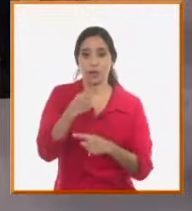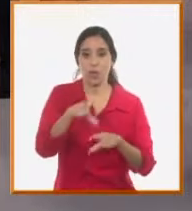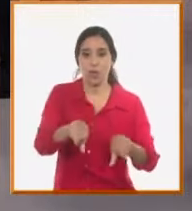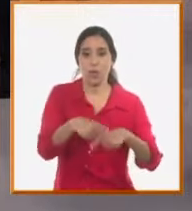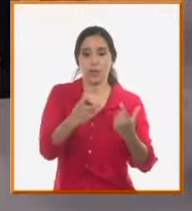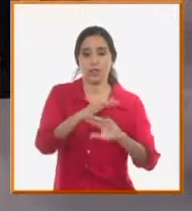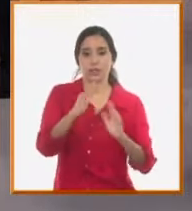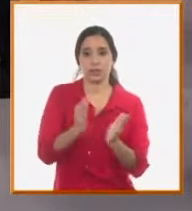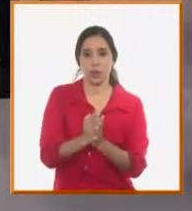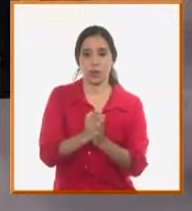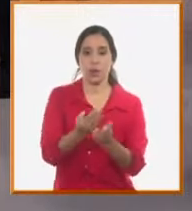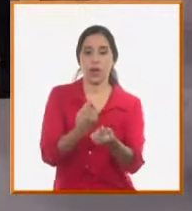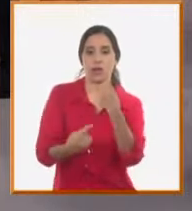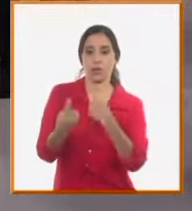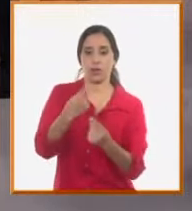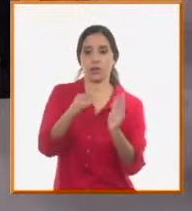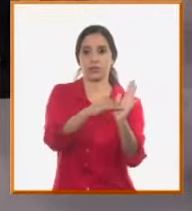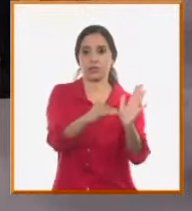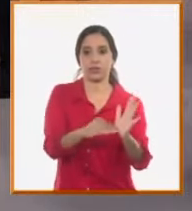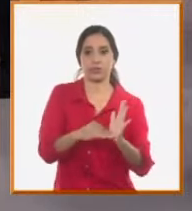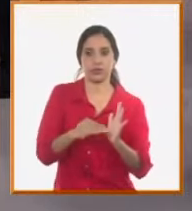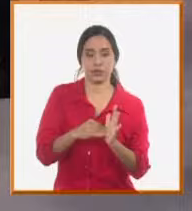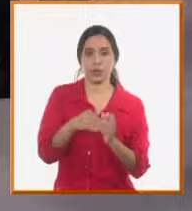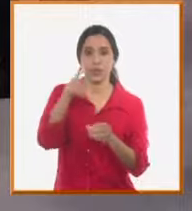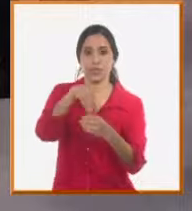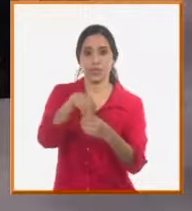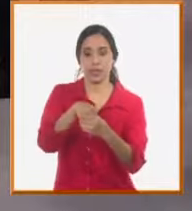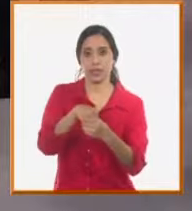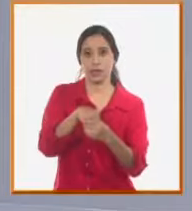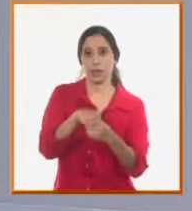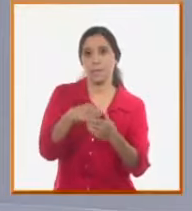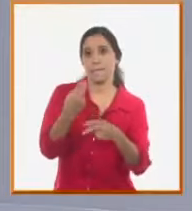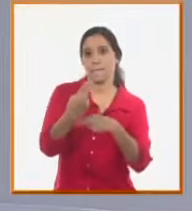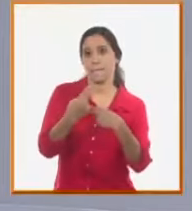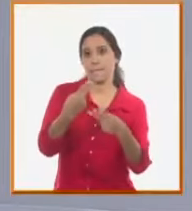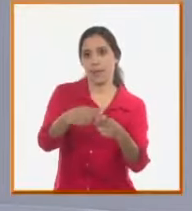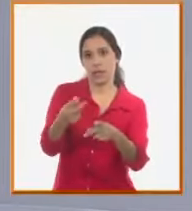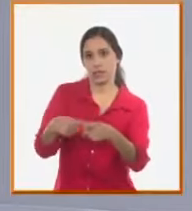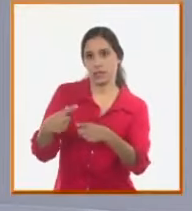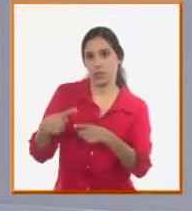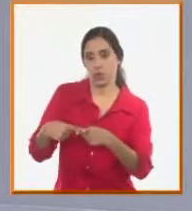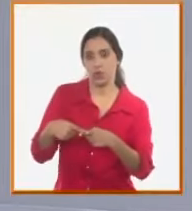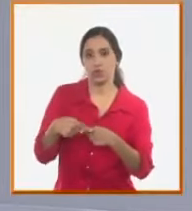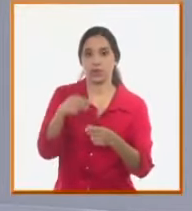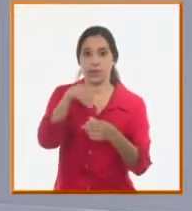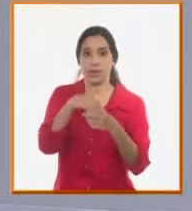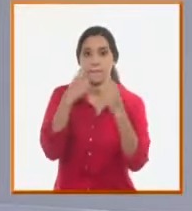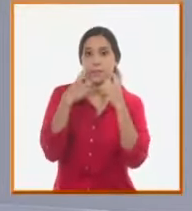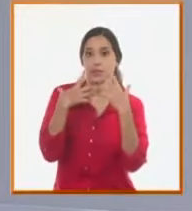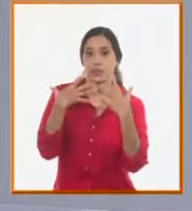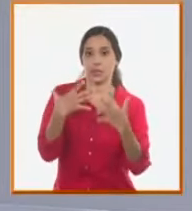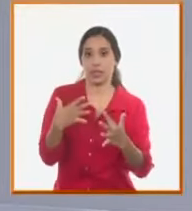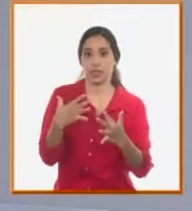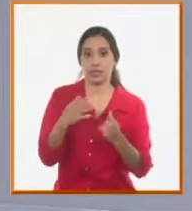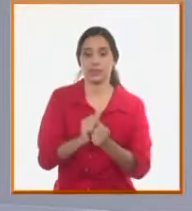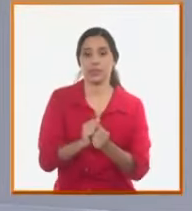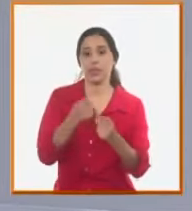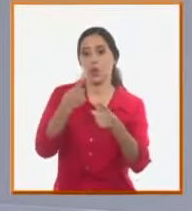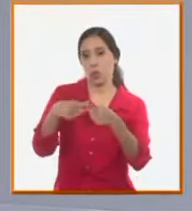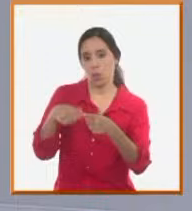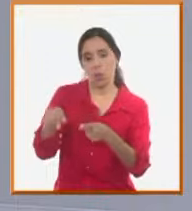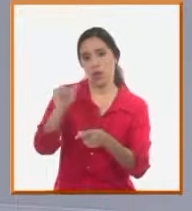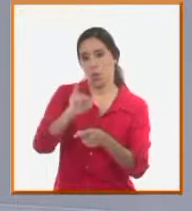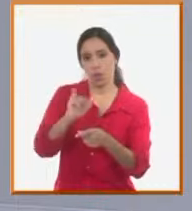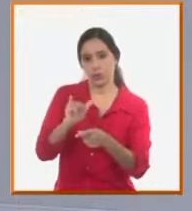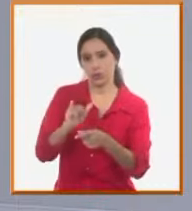que cumplir determinados requisitos técnicos para circular por la vía pública, y así se exige para contratar una póliza de seguro de transporte terrestre. Lo